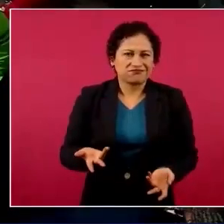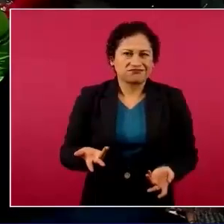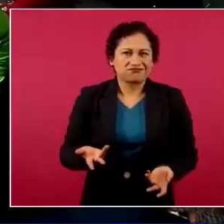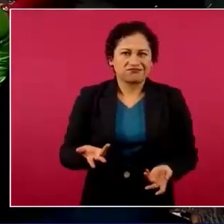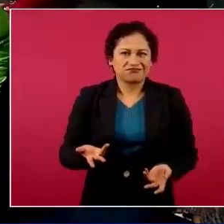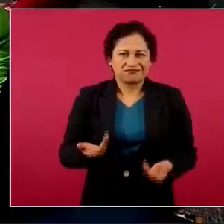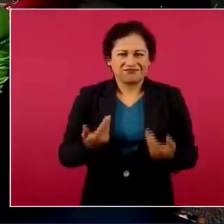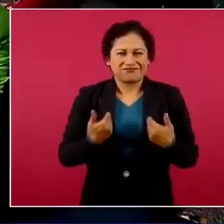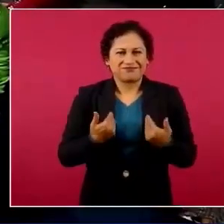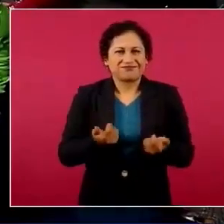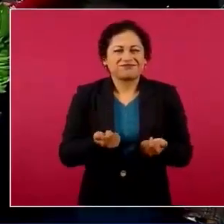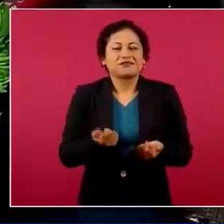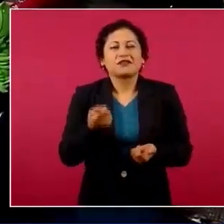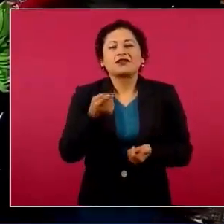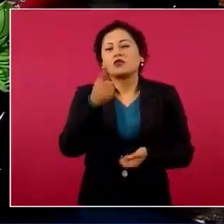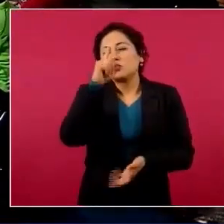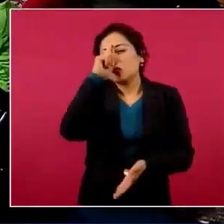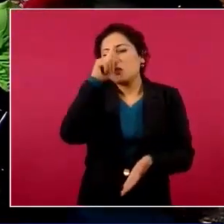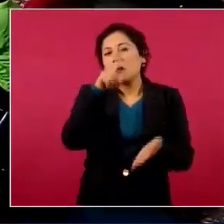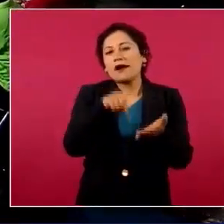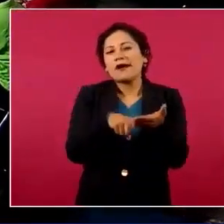Imagínense si